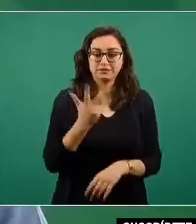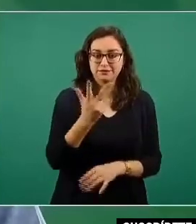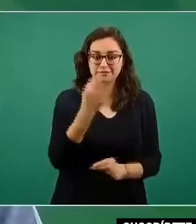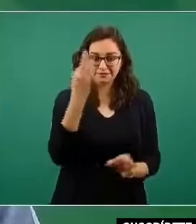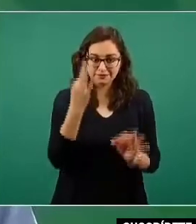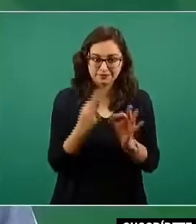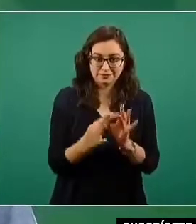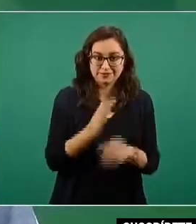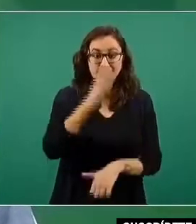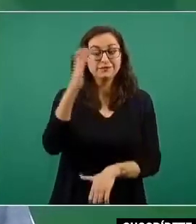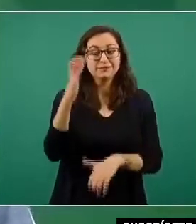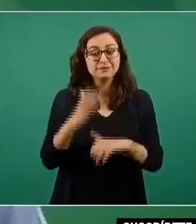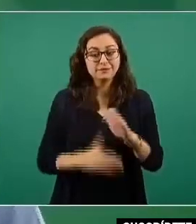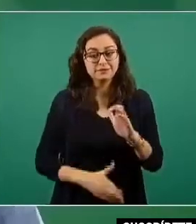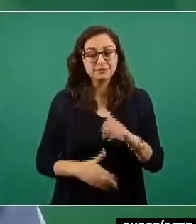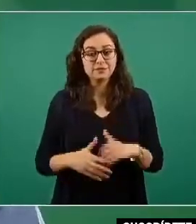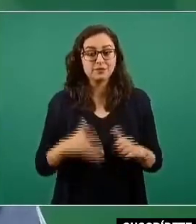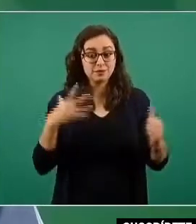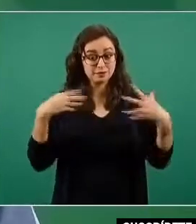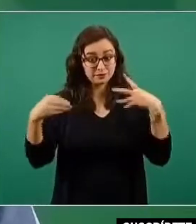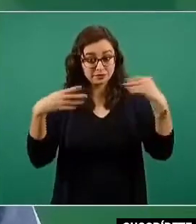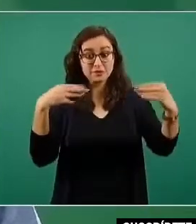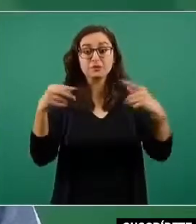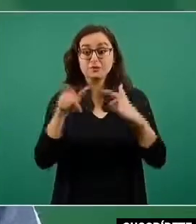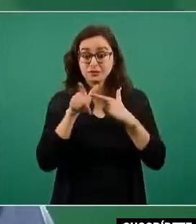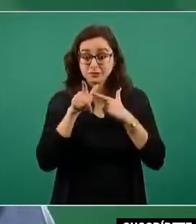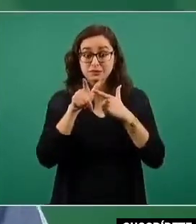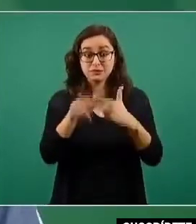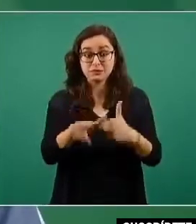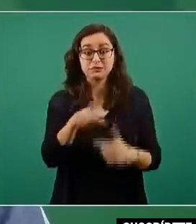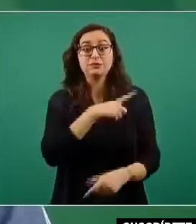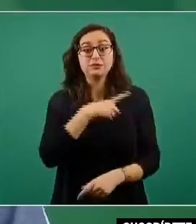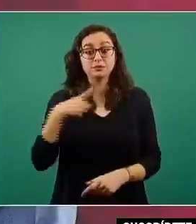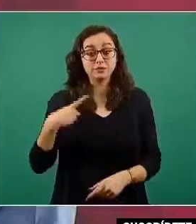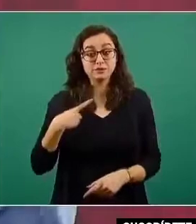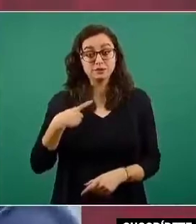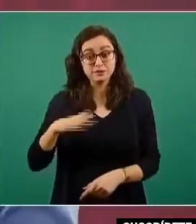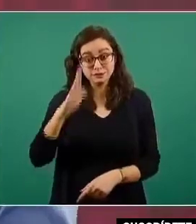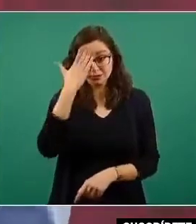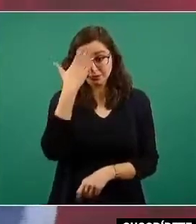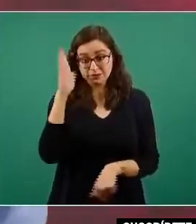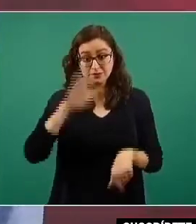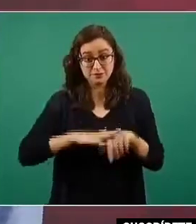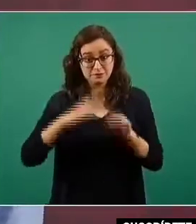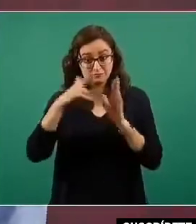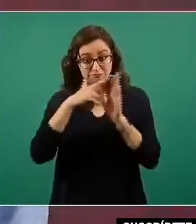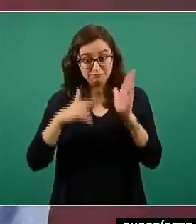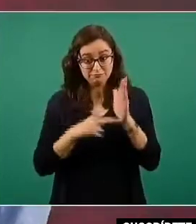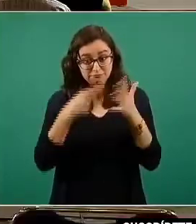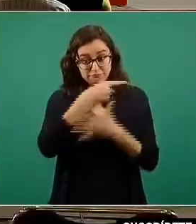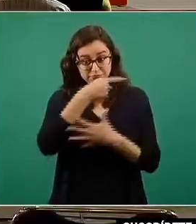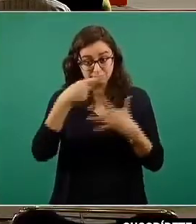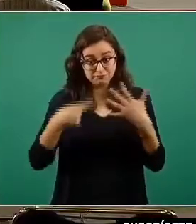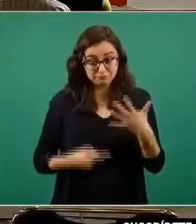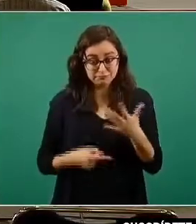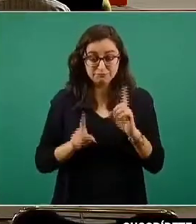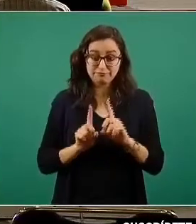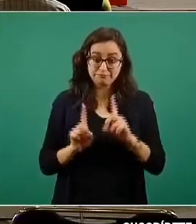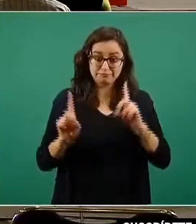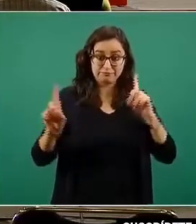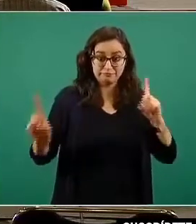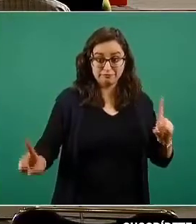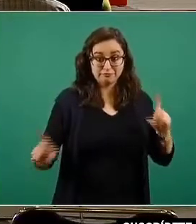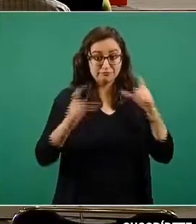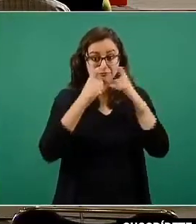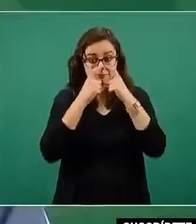aquí terminamos. La epidemia sigue, hay que mantener, por cierto, que no se nos olvide, las medidas de precaución, sana distancia, el